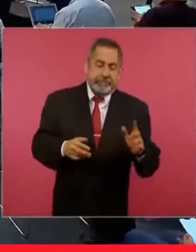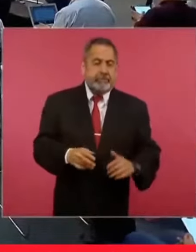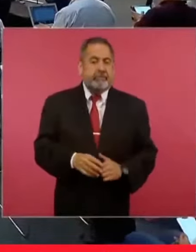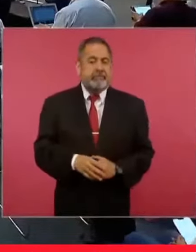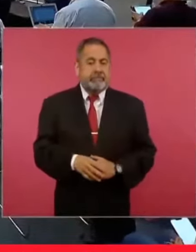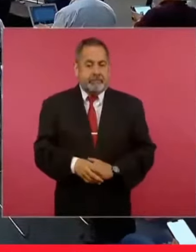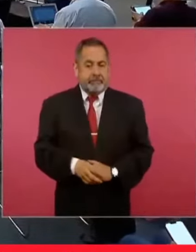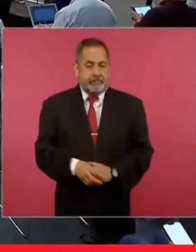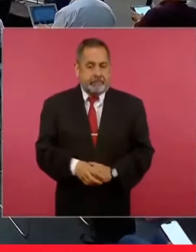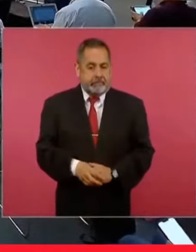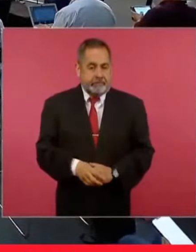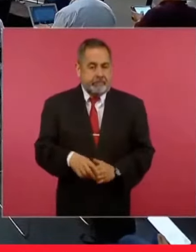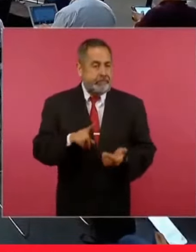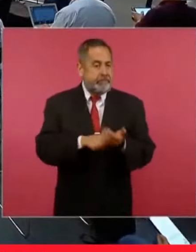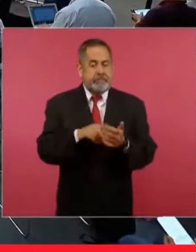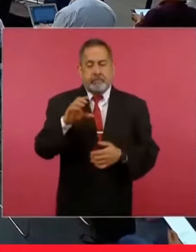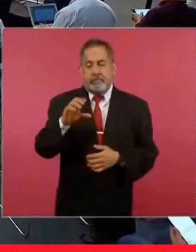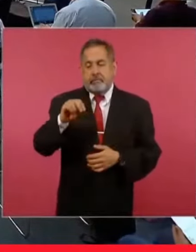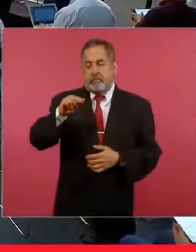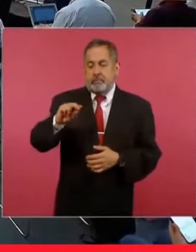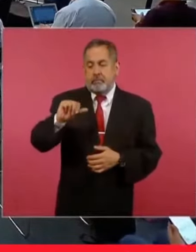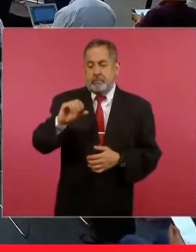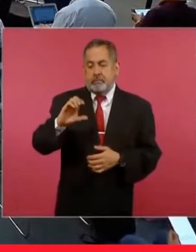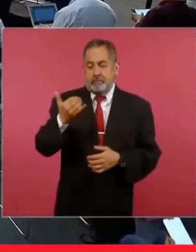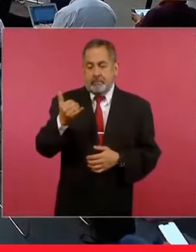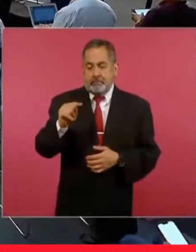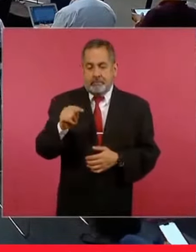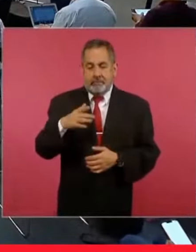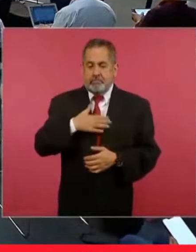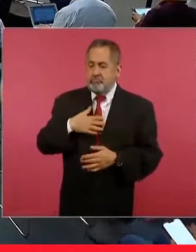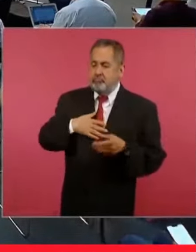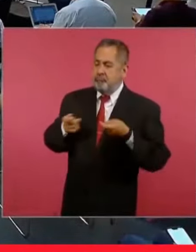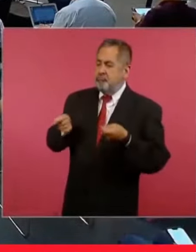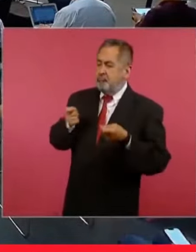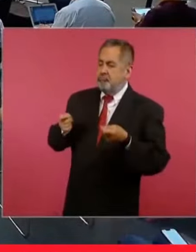Tenían el CONACYT a su disposición.